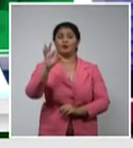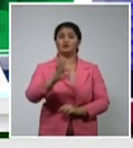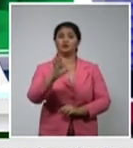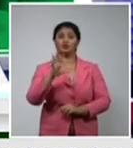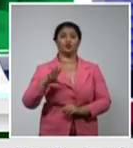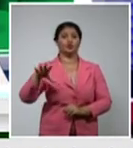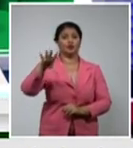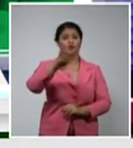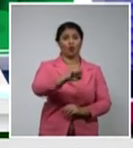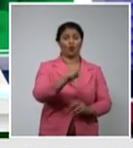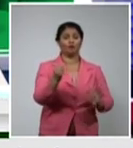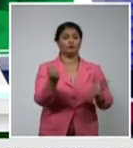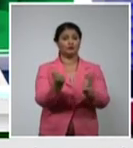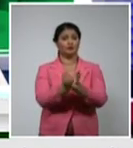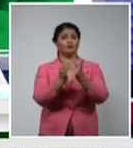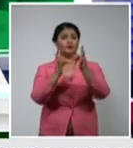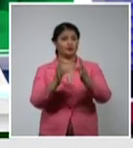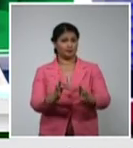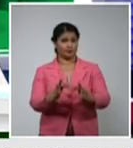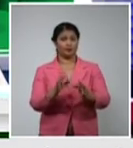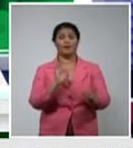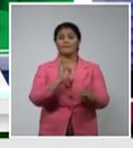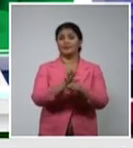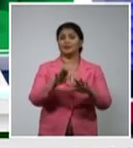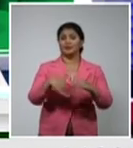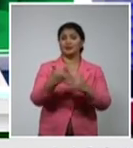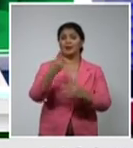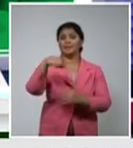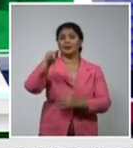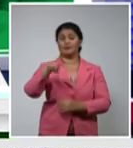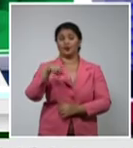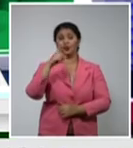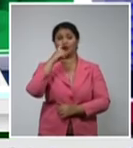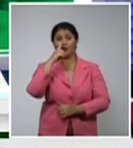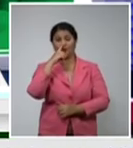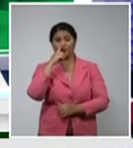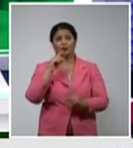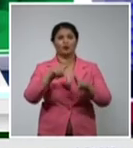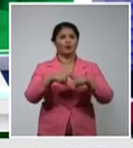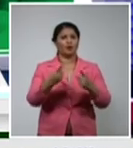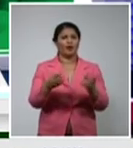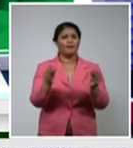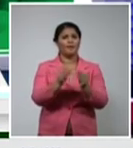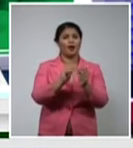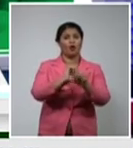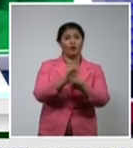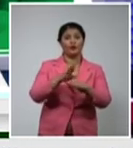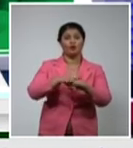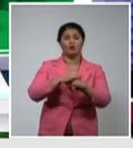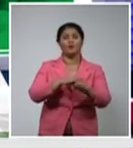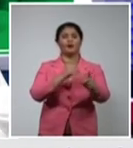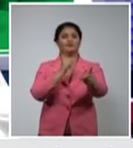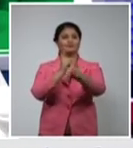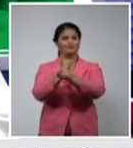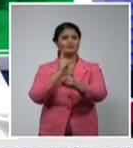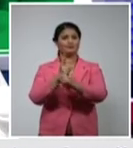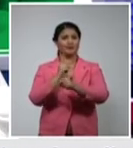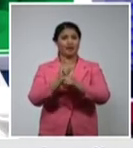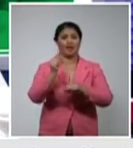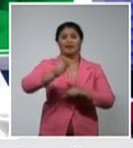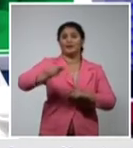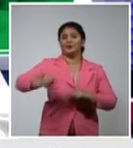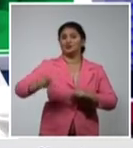casos diagnosticados desde el 1 de noviembre. Nosotros hacemos énfasis en este tema de los autóctonos, los